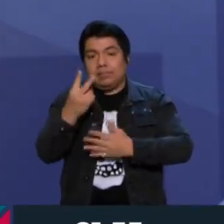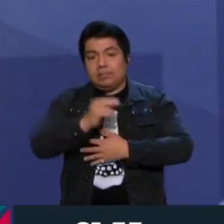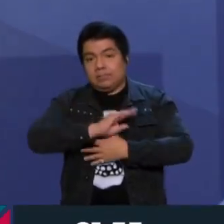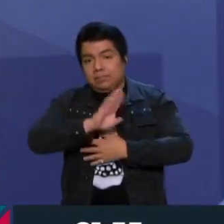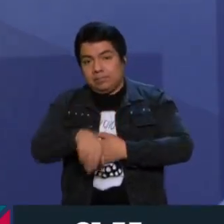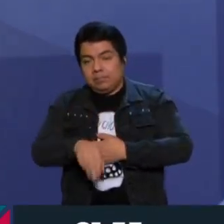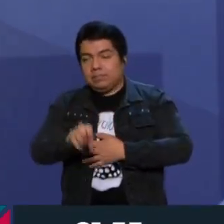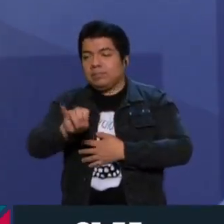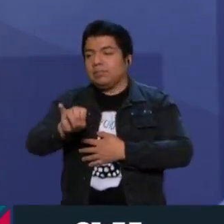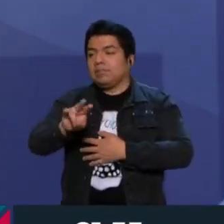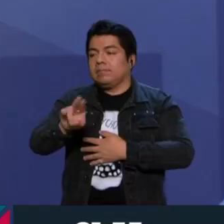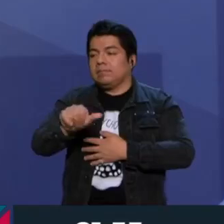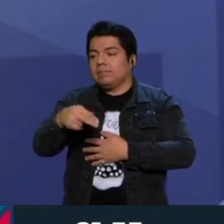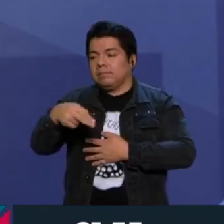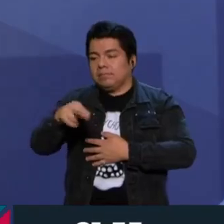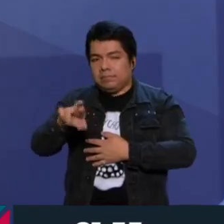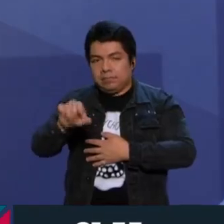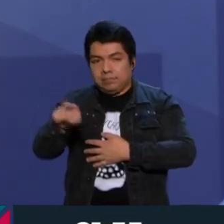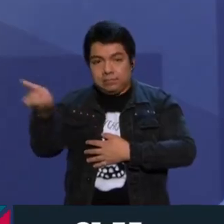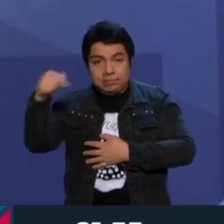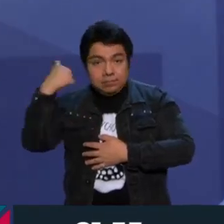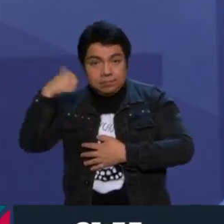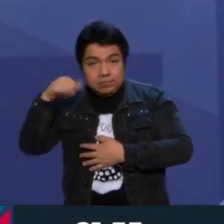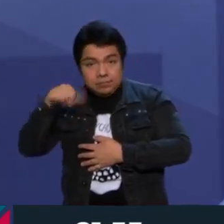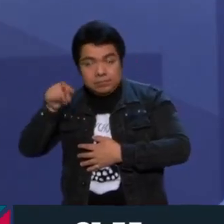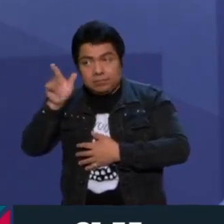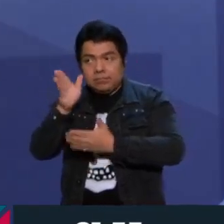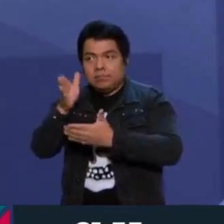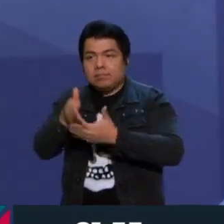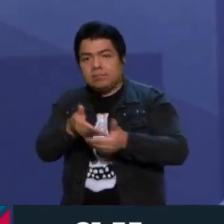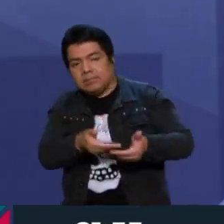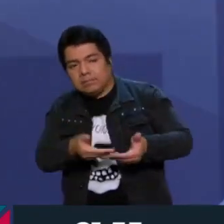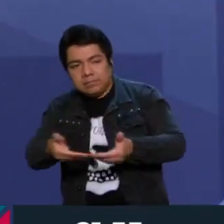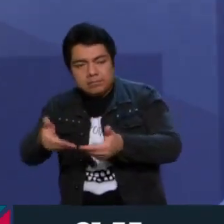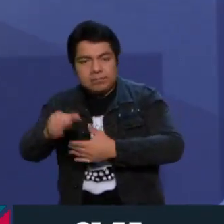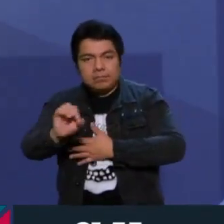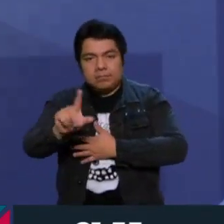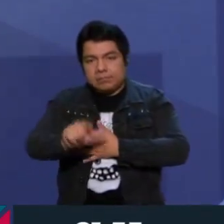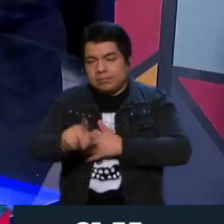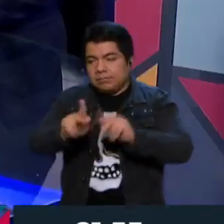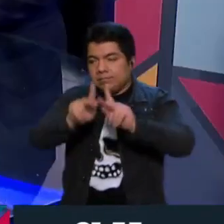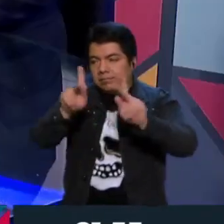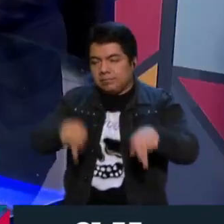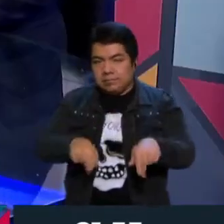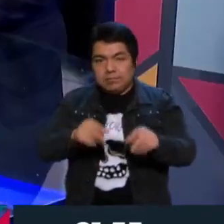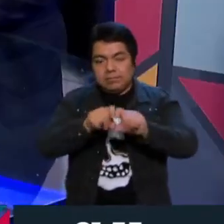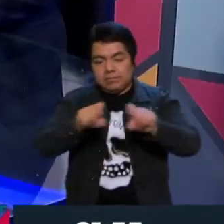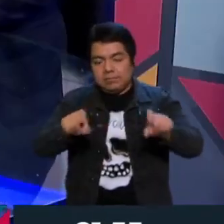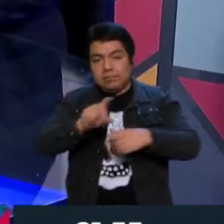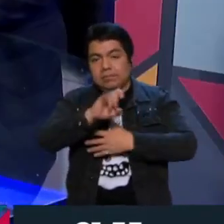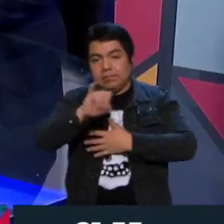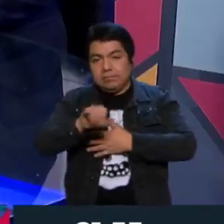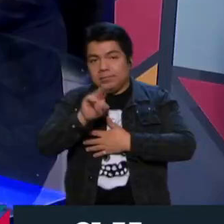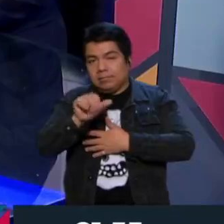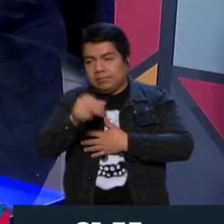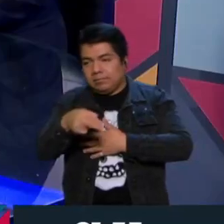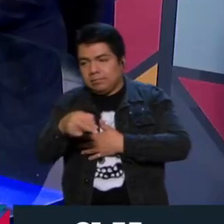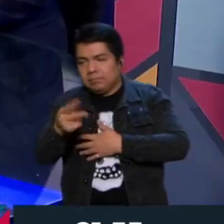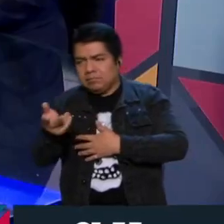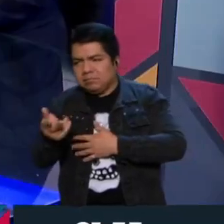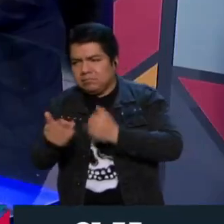Escudero, un personaje que si tú vas a Acapulco te vas a encontrar calles, colonias, plazas que se llaman Juan R. Escudero, porque uno dice, bueno,